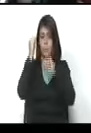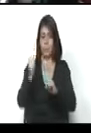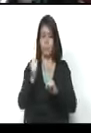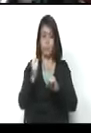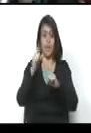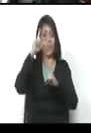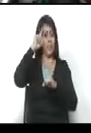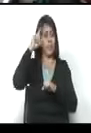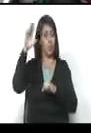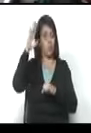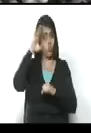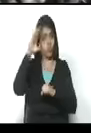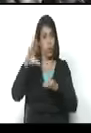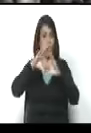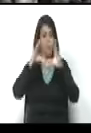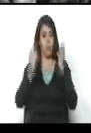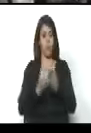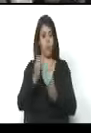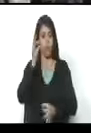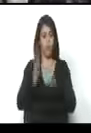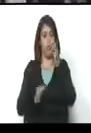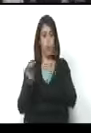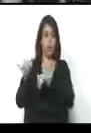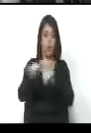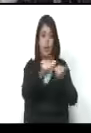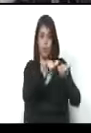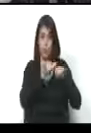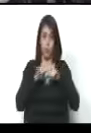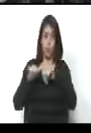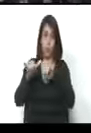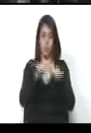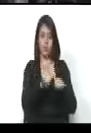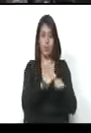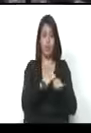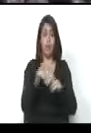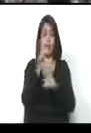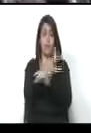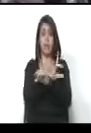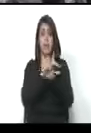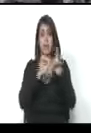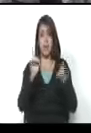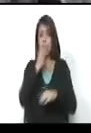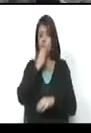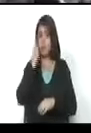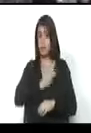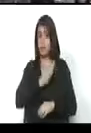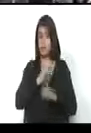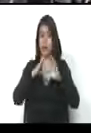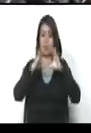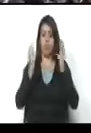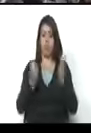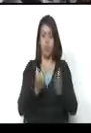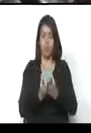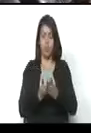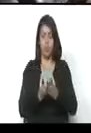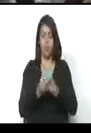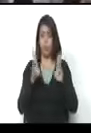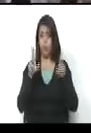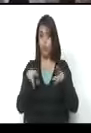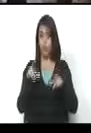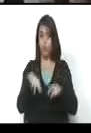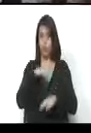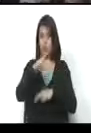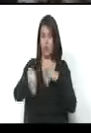Ese sueño de un mundo de justicia, de igualdad, de una democracia verdadera en el mundo. Nunca